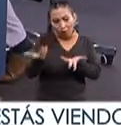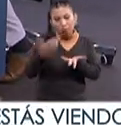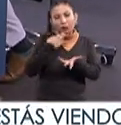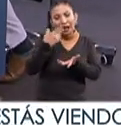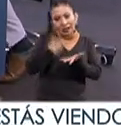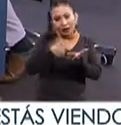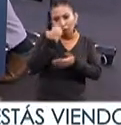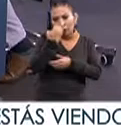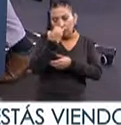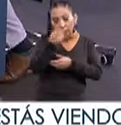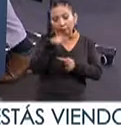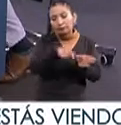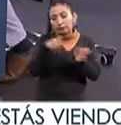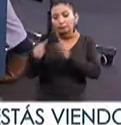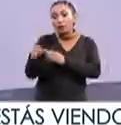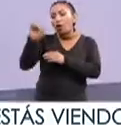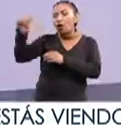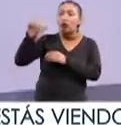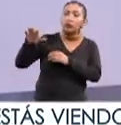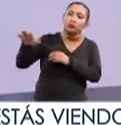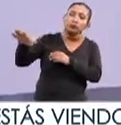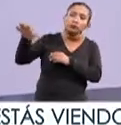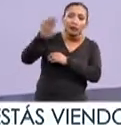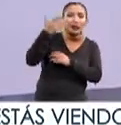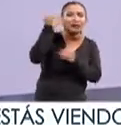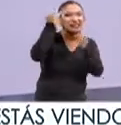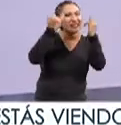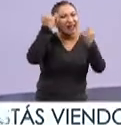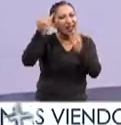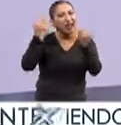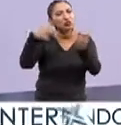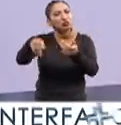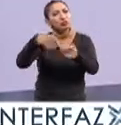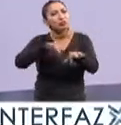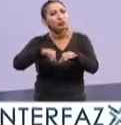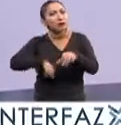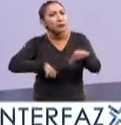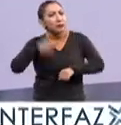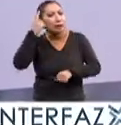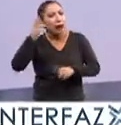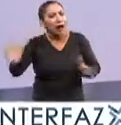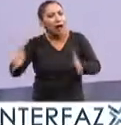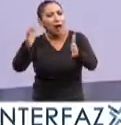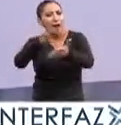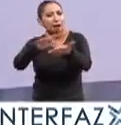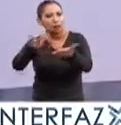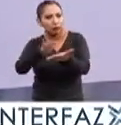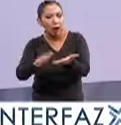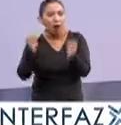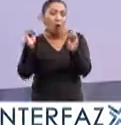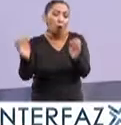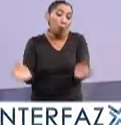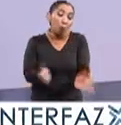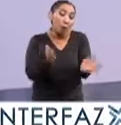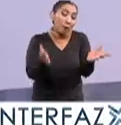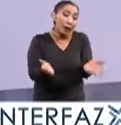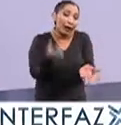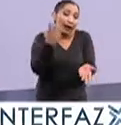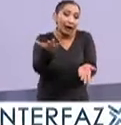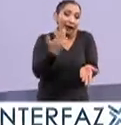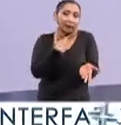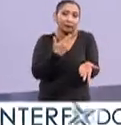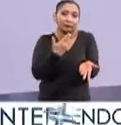dentro de las escuelas, las demás iniciativas que ustedes promueven para promover la lectura y promover, por